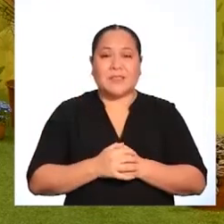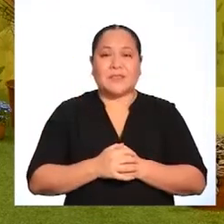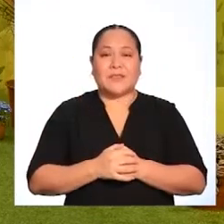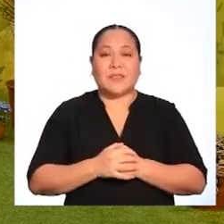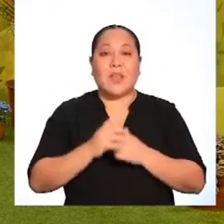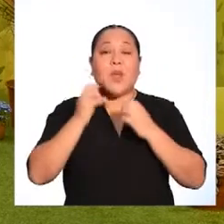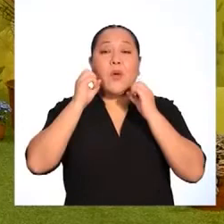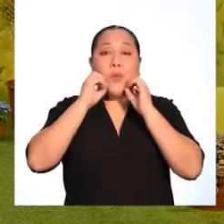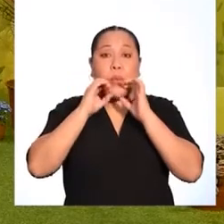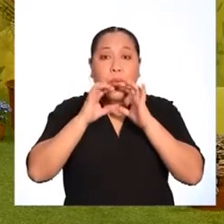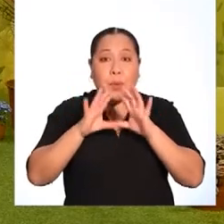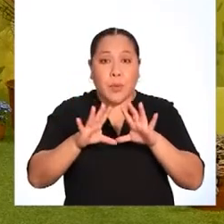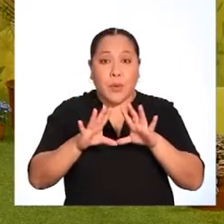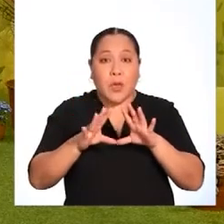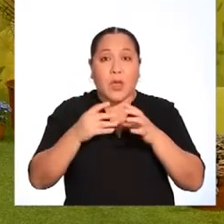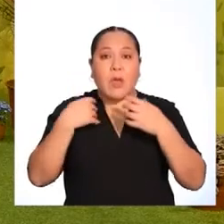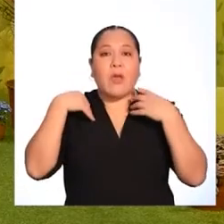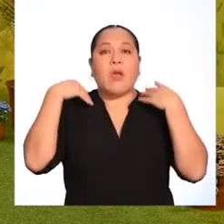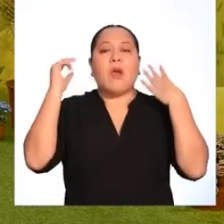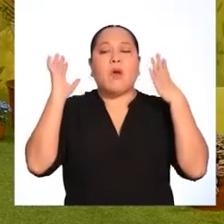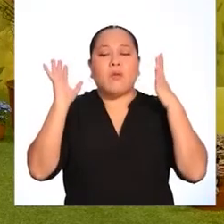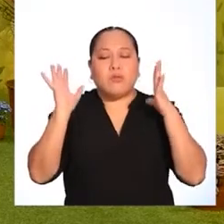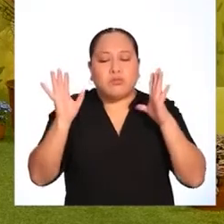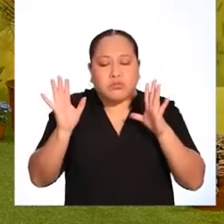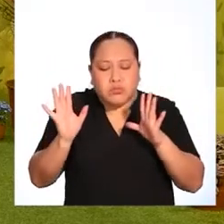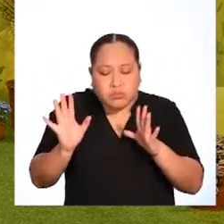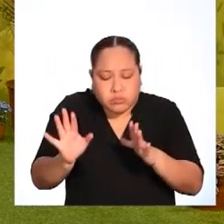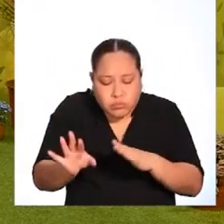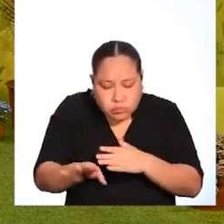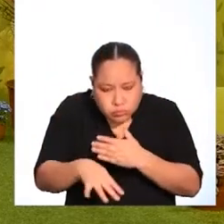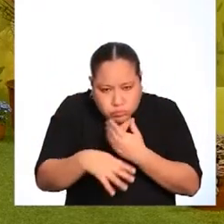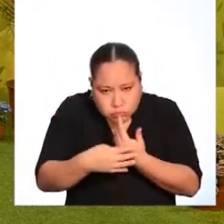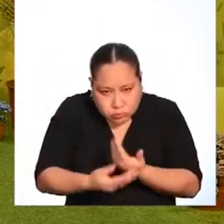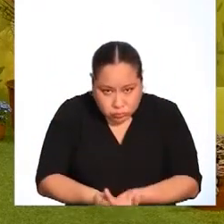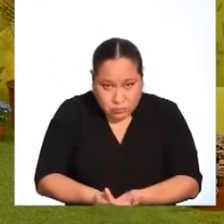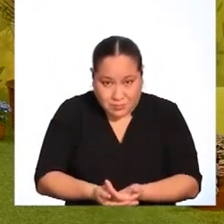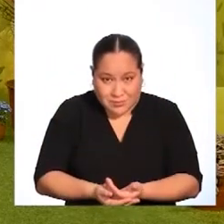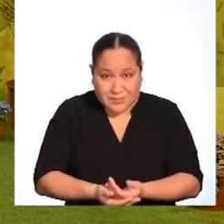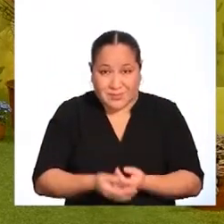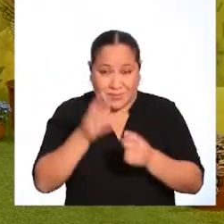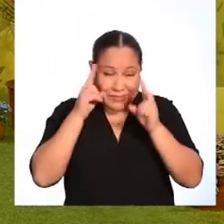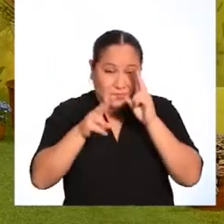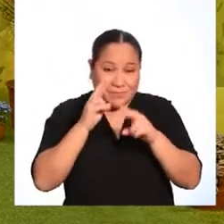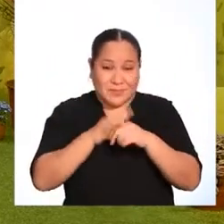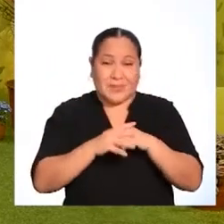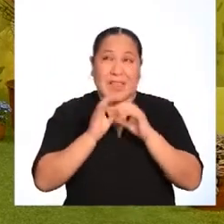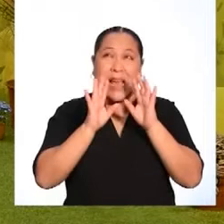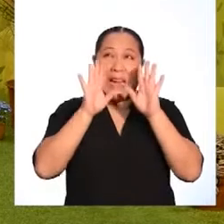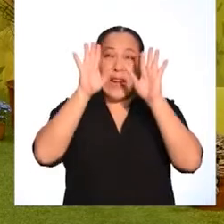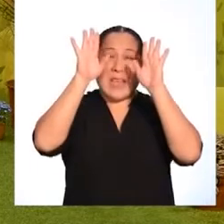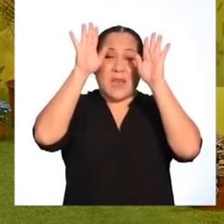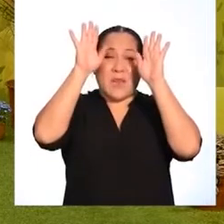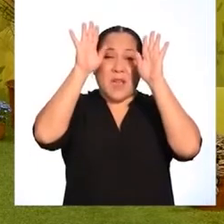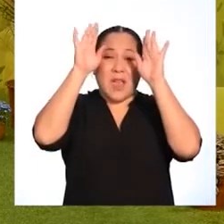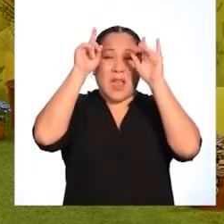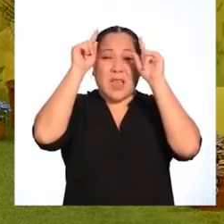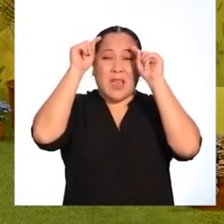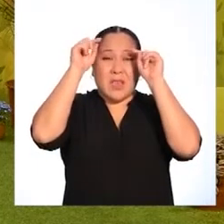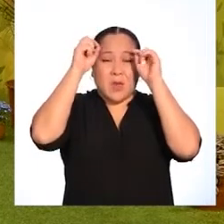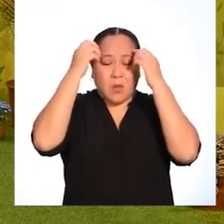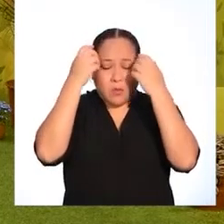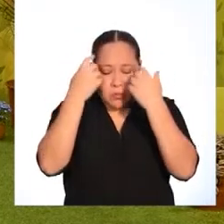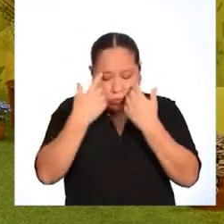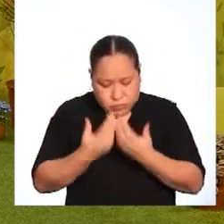bien y al exhalar los dejamos caer hacia adelante a ver el movimiento sería así hacia arriba hacia arriba